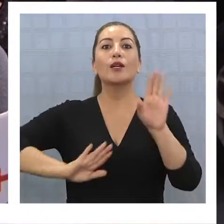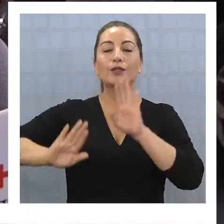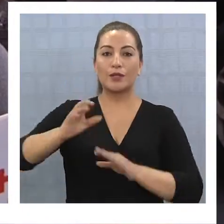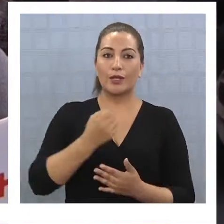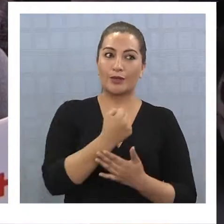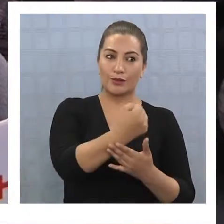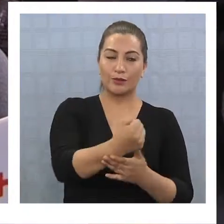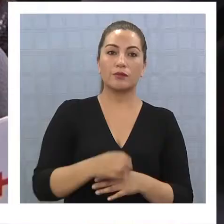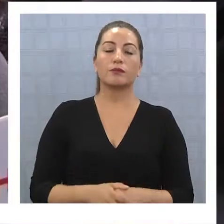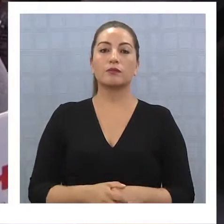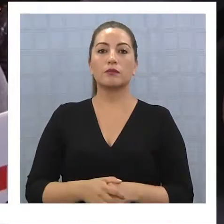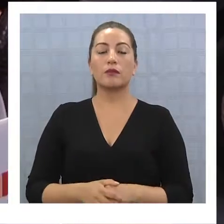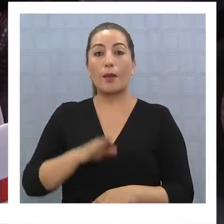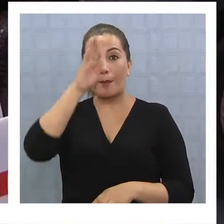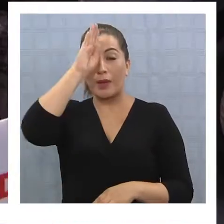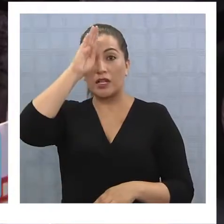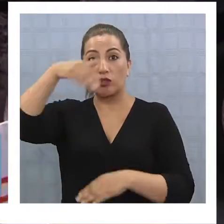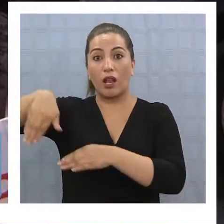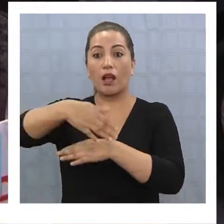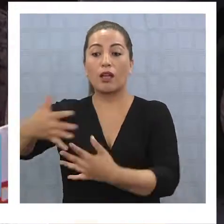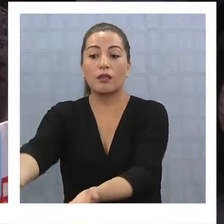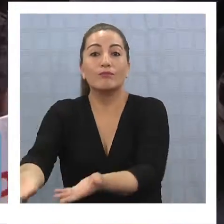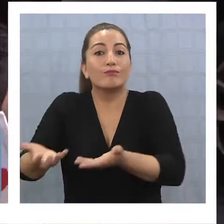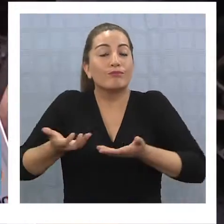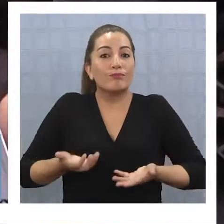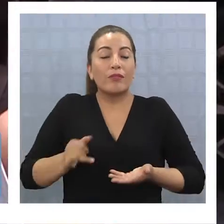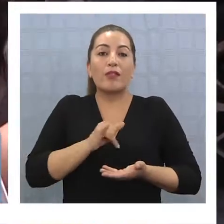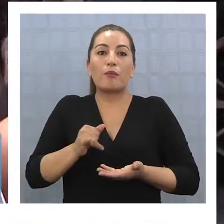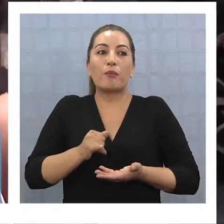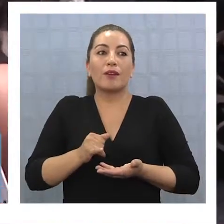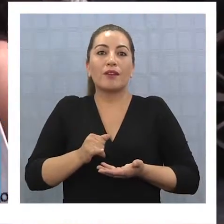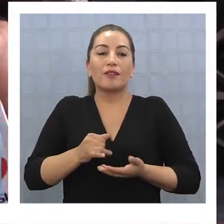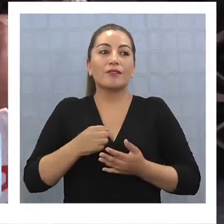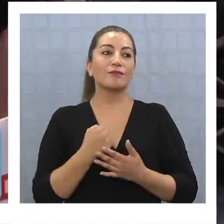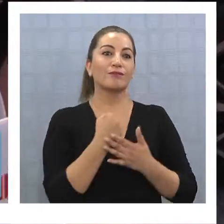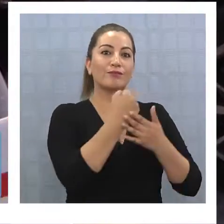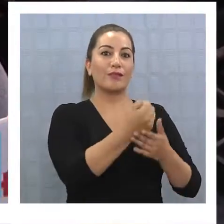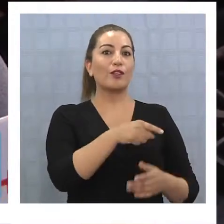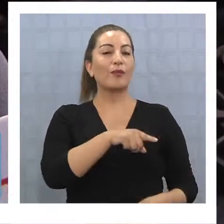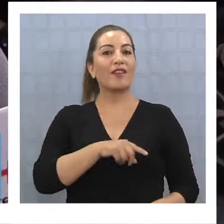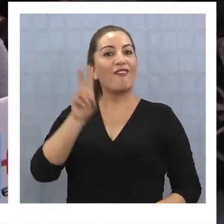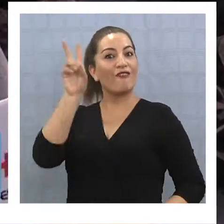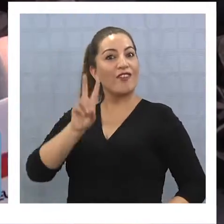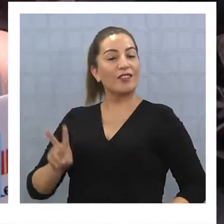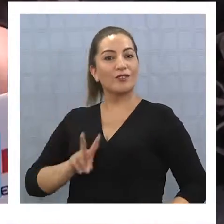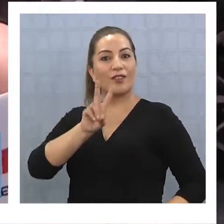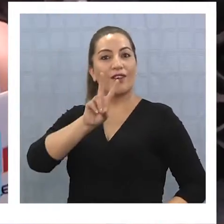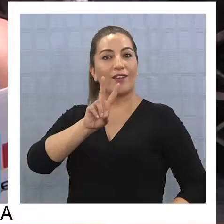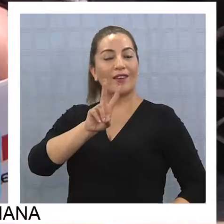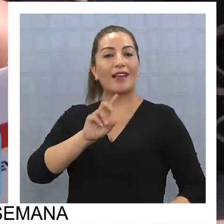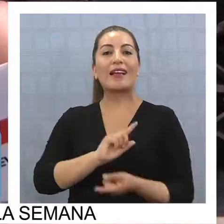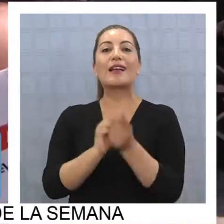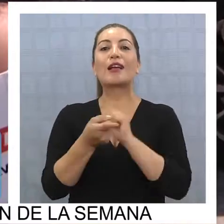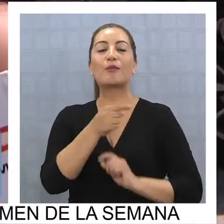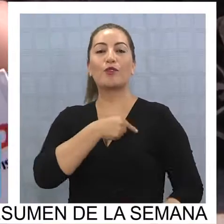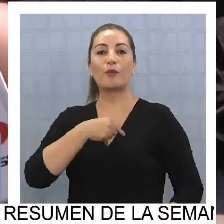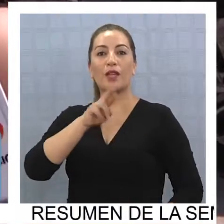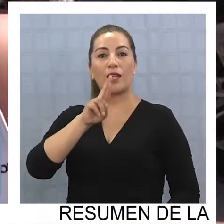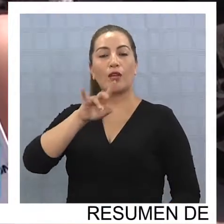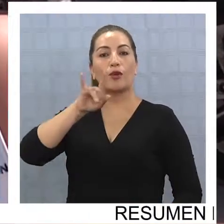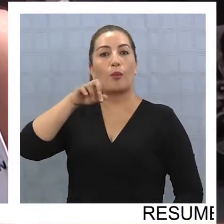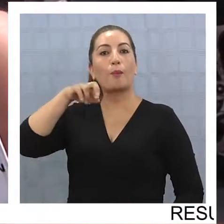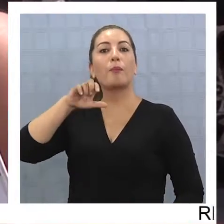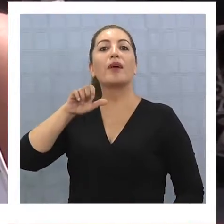de perritos de las calles y los damos luego en adopción, como por ejemplo es el caso de Venezuela, que ahora se llama Rupertina. Ella